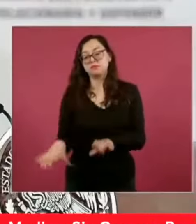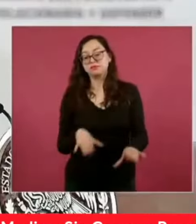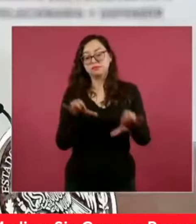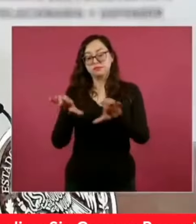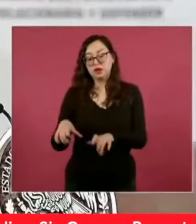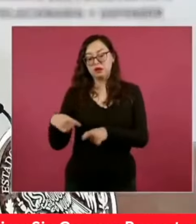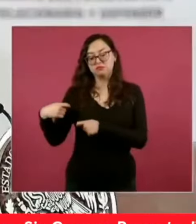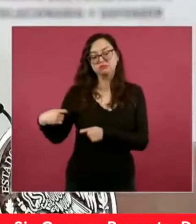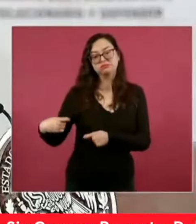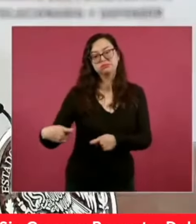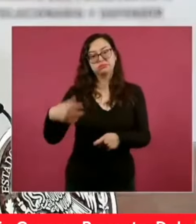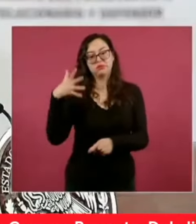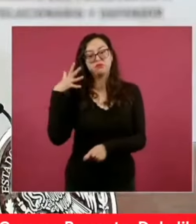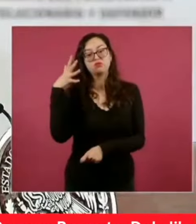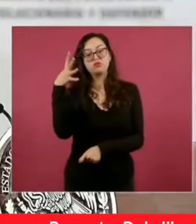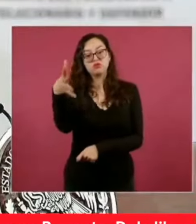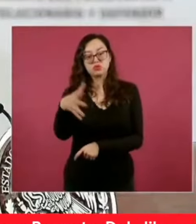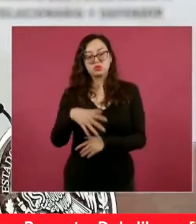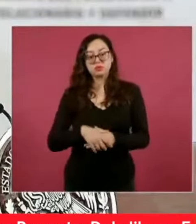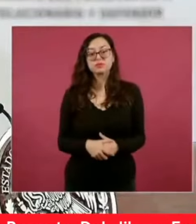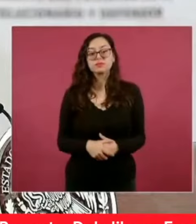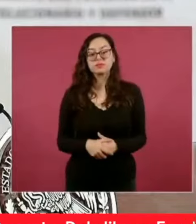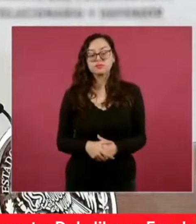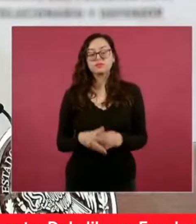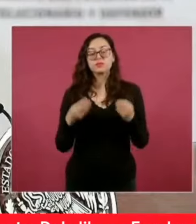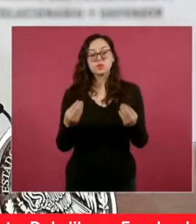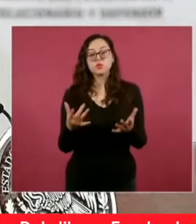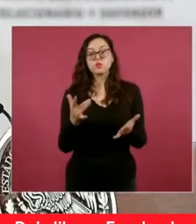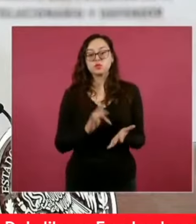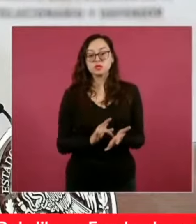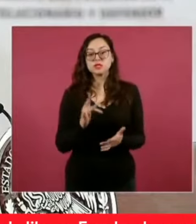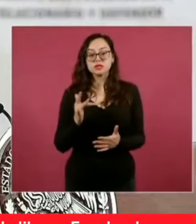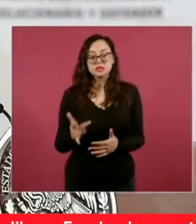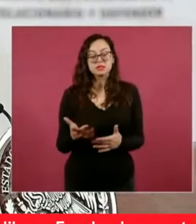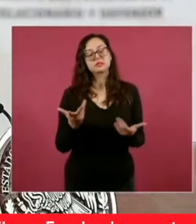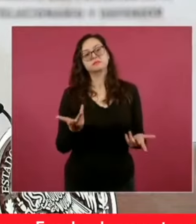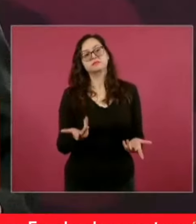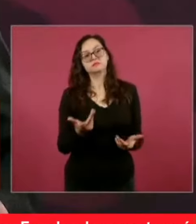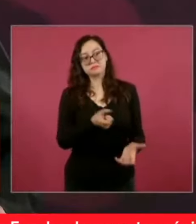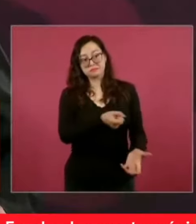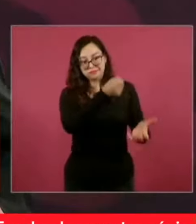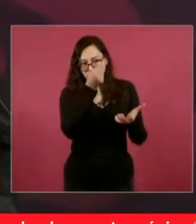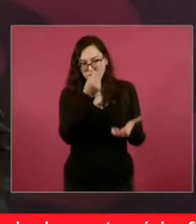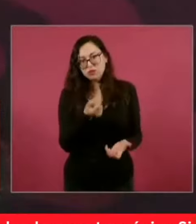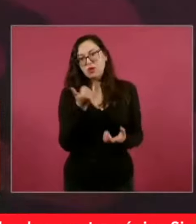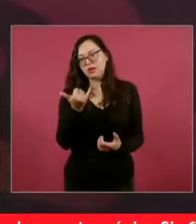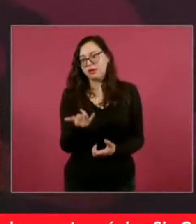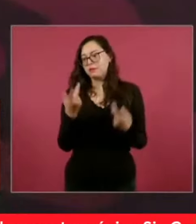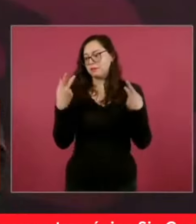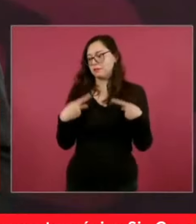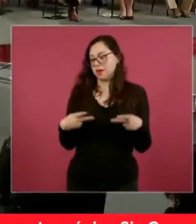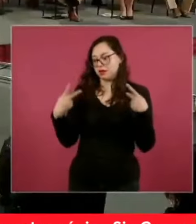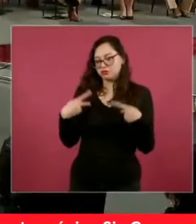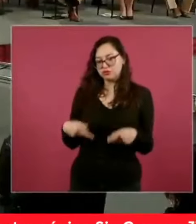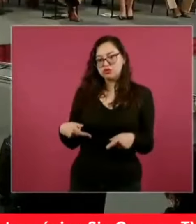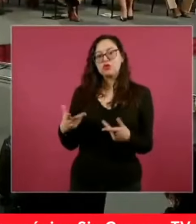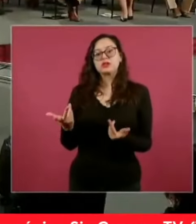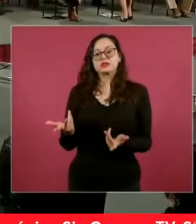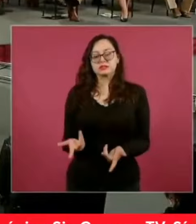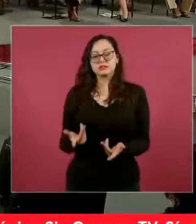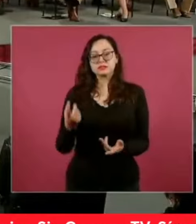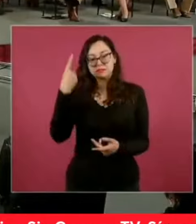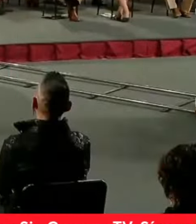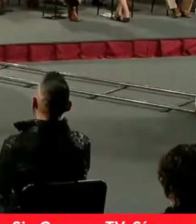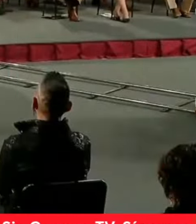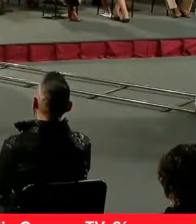Gracias a los recursos materiales y humanos autorizados por la